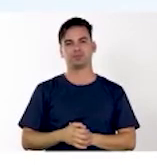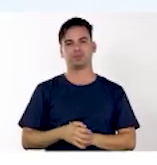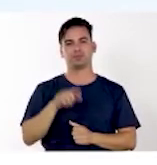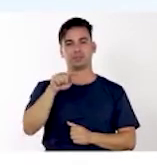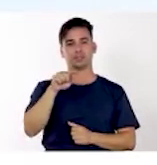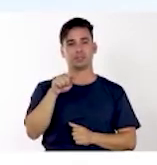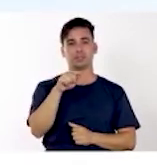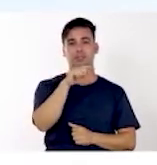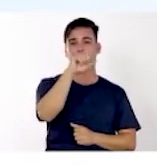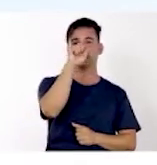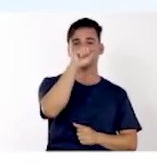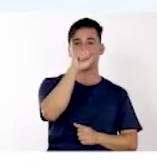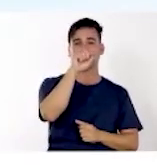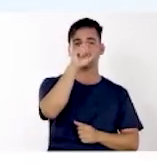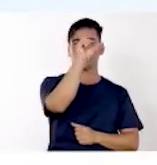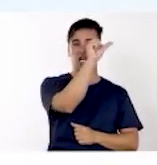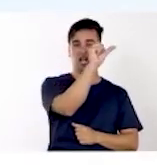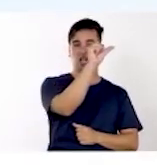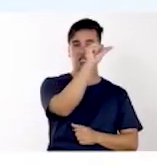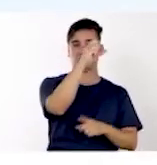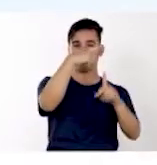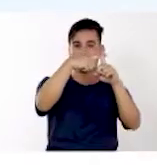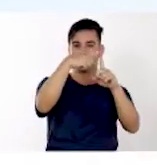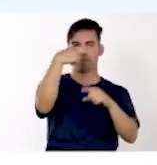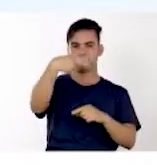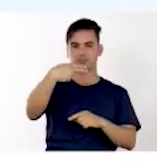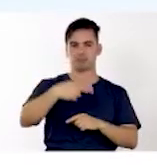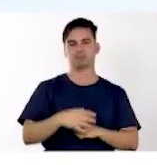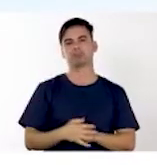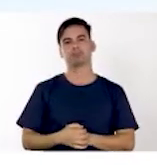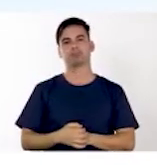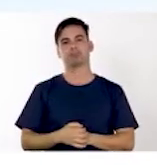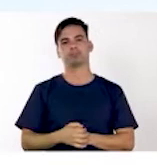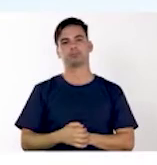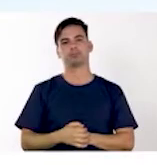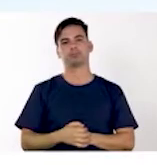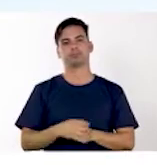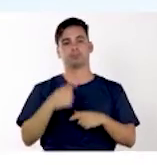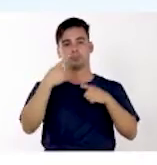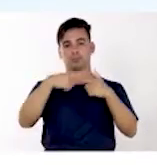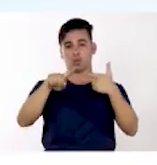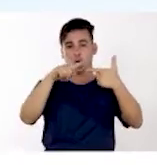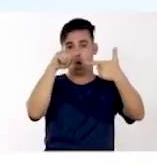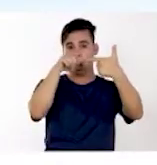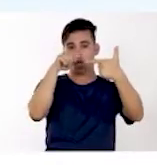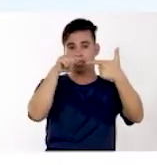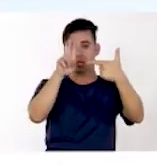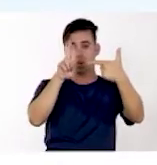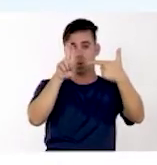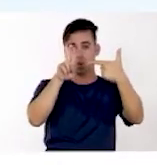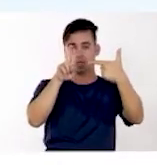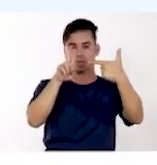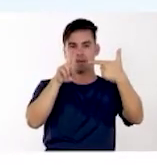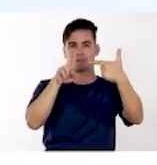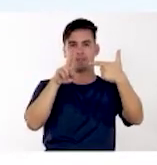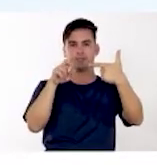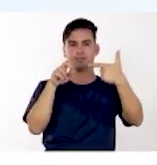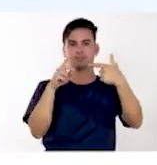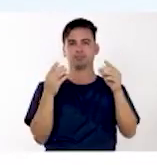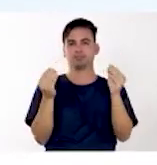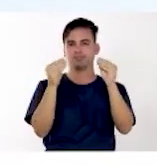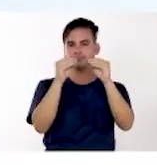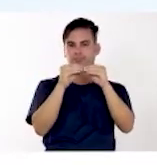la fórmula es S más P. La unimembre, cuando se funde